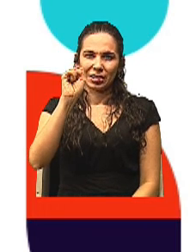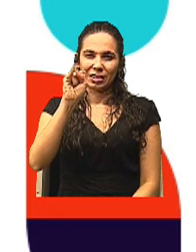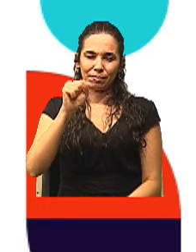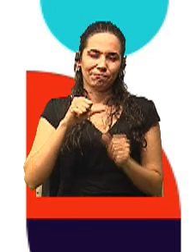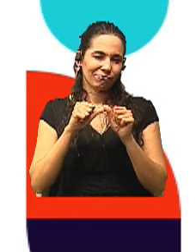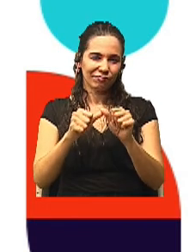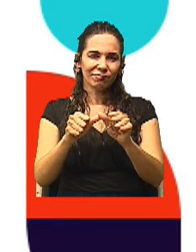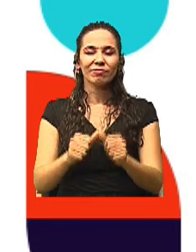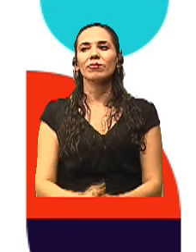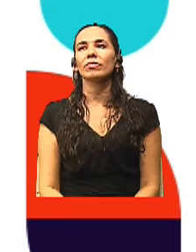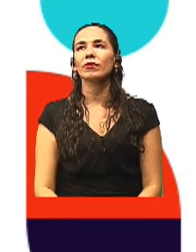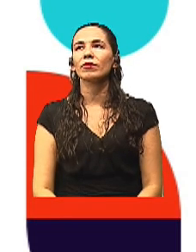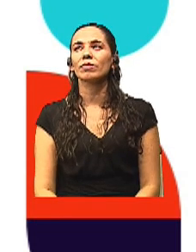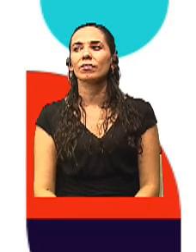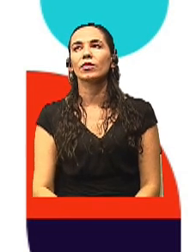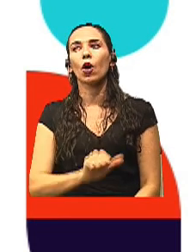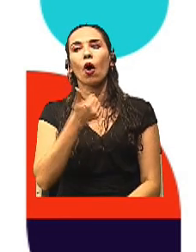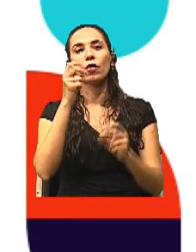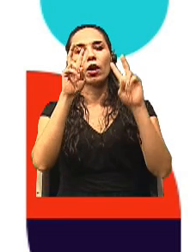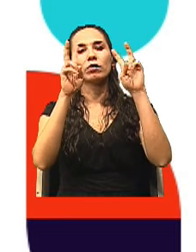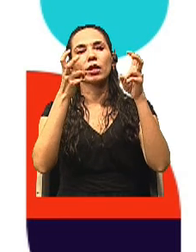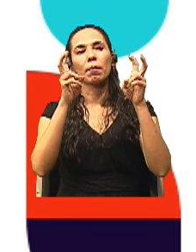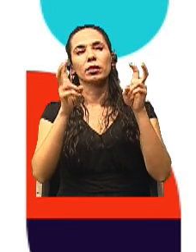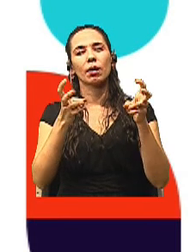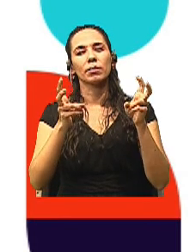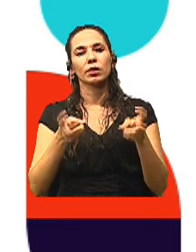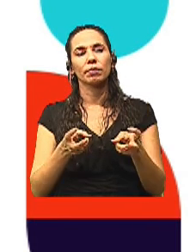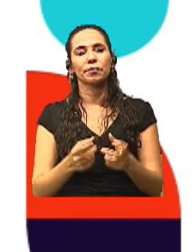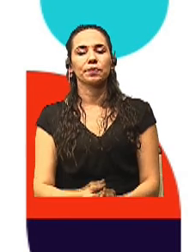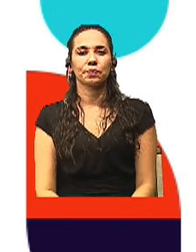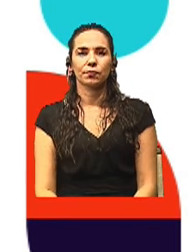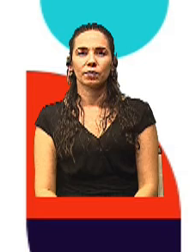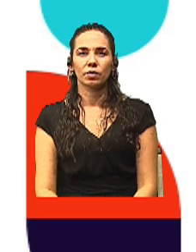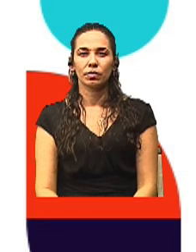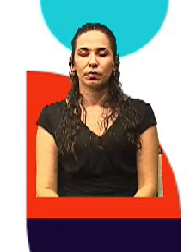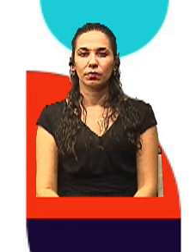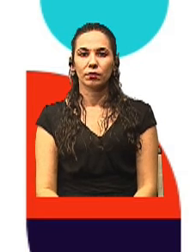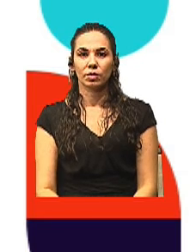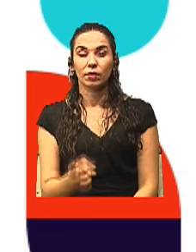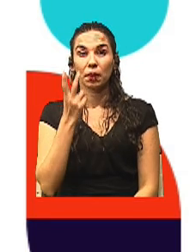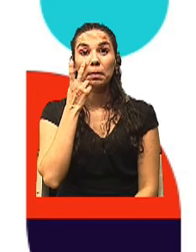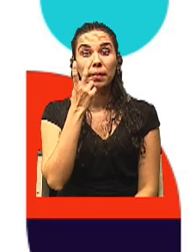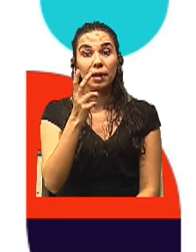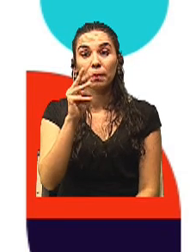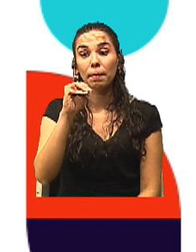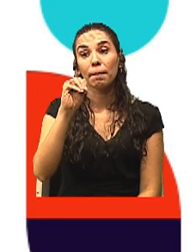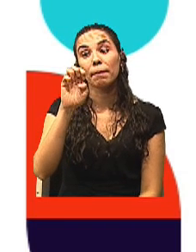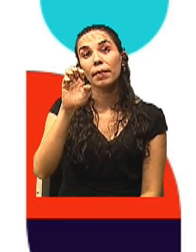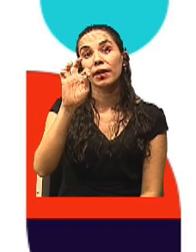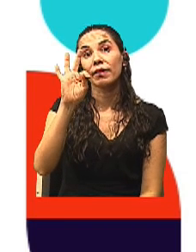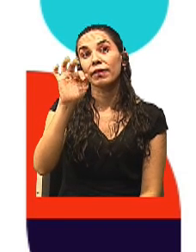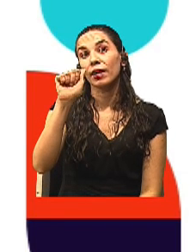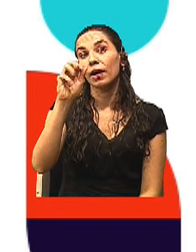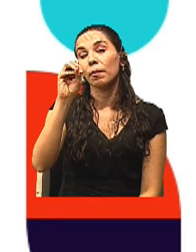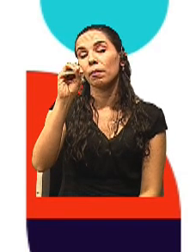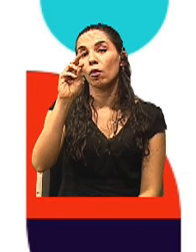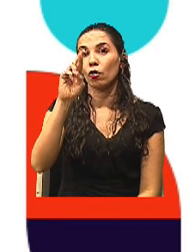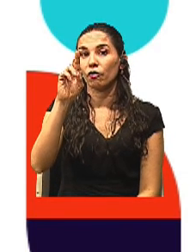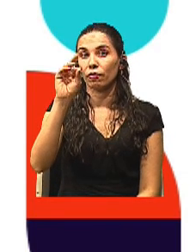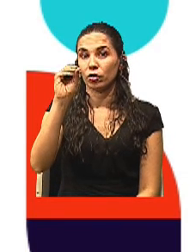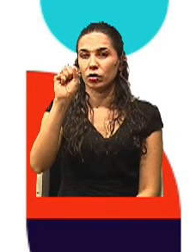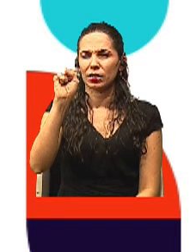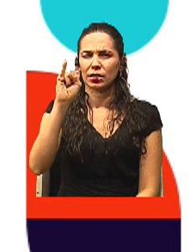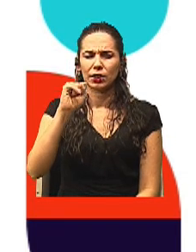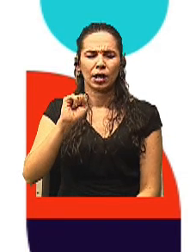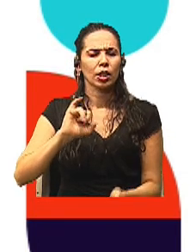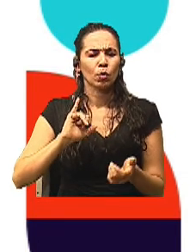Vamos a ver entonces otros temas. Podemos ver que en la metamorfosis está la deshumanización. Ya